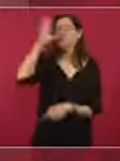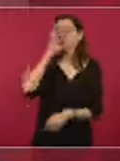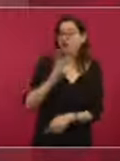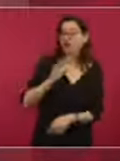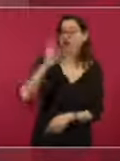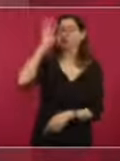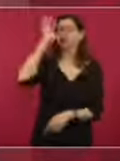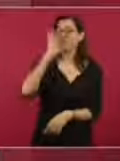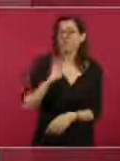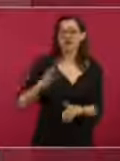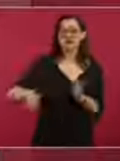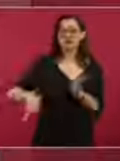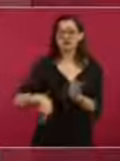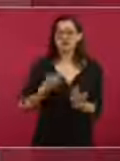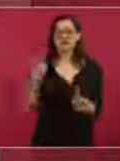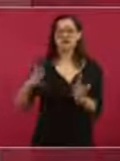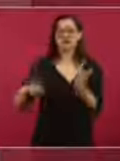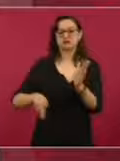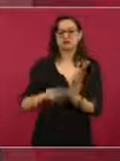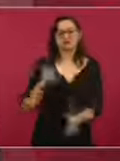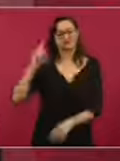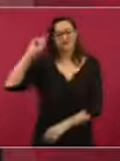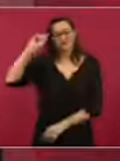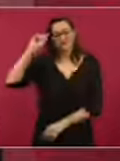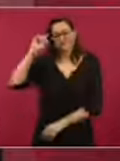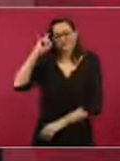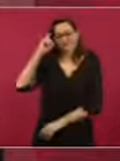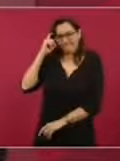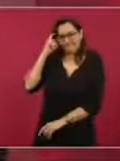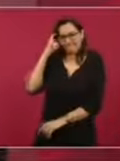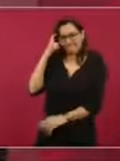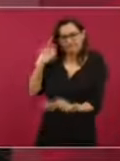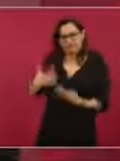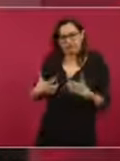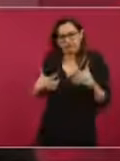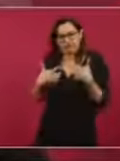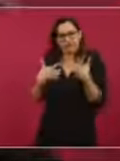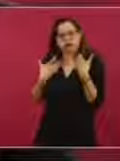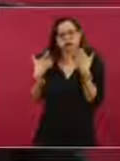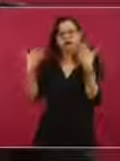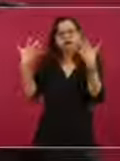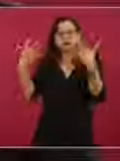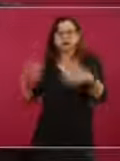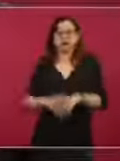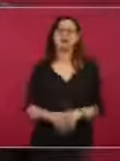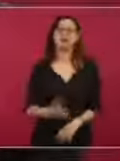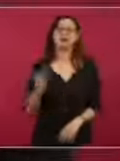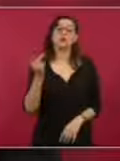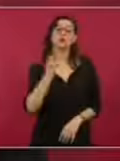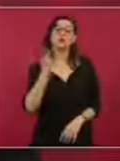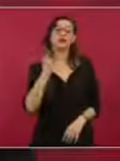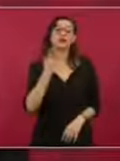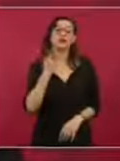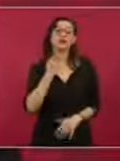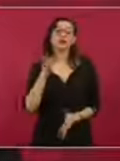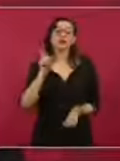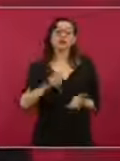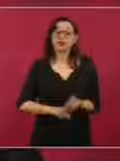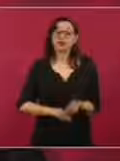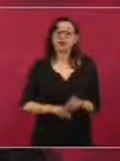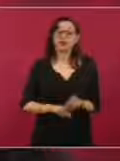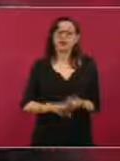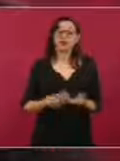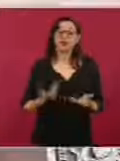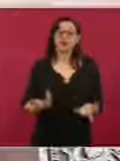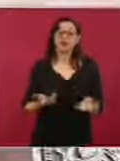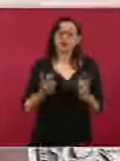política, una de las cosas que no se debe hacer es